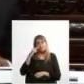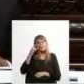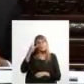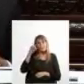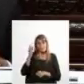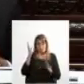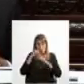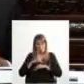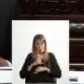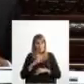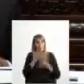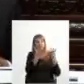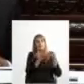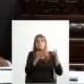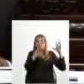preñan.